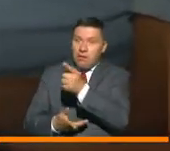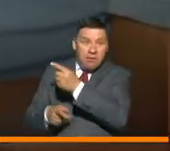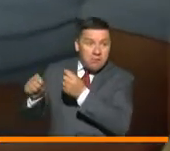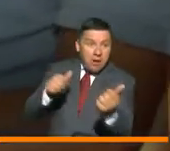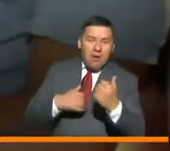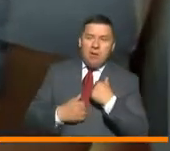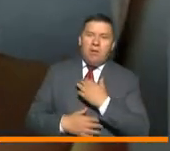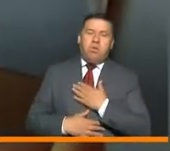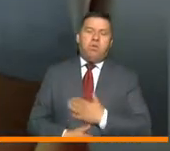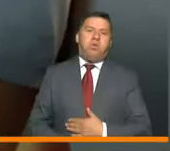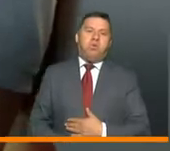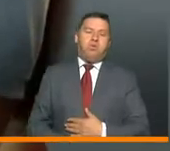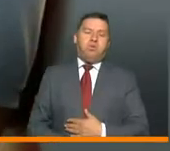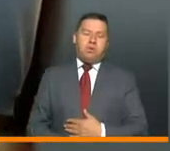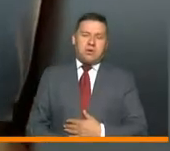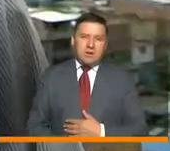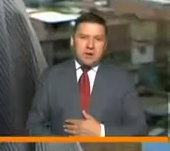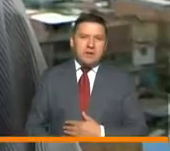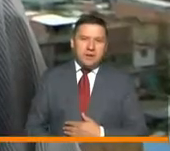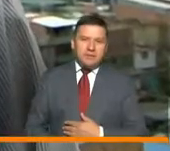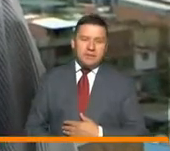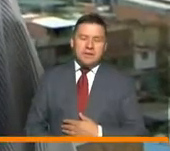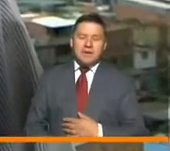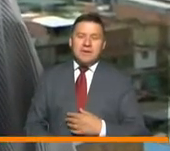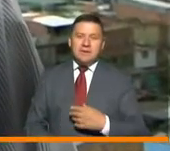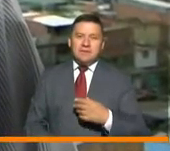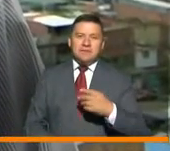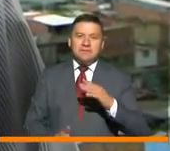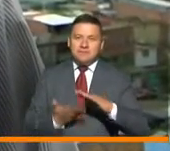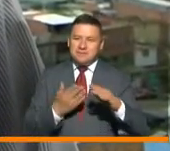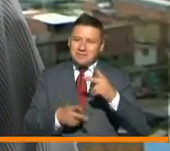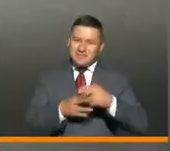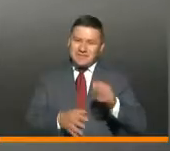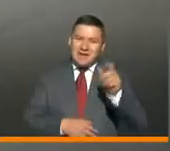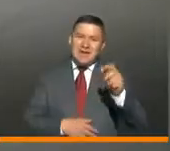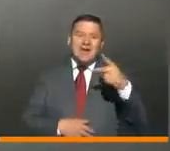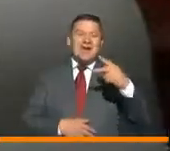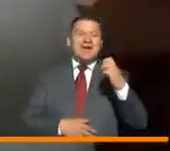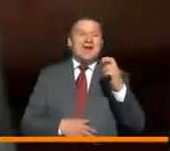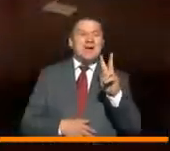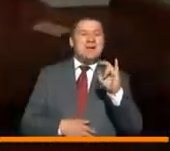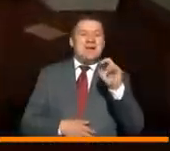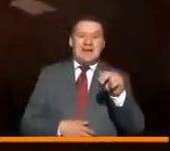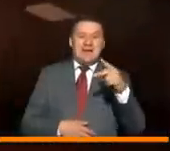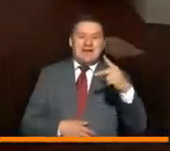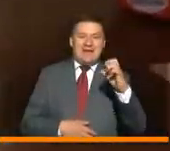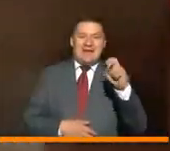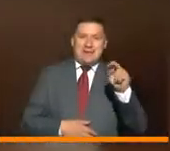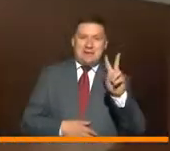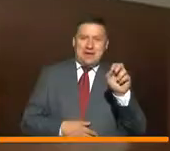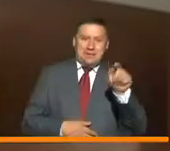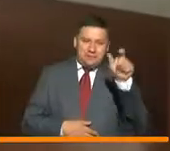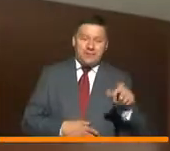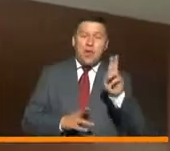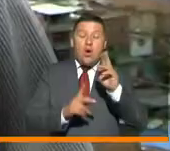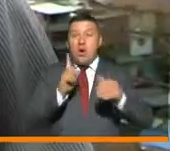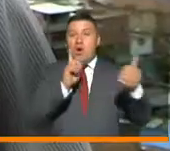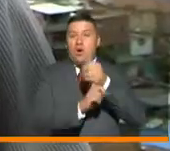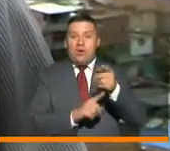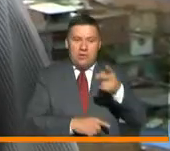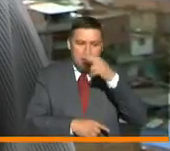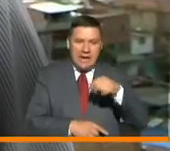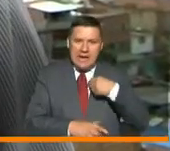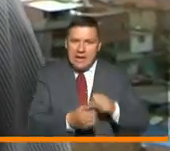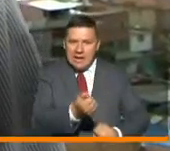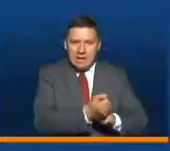favorece en la actualidad, porque pues en estas condiciones que estamos realmente sería imposible lograr esta